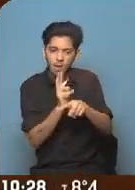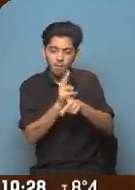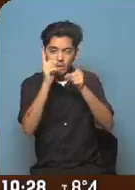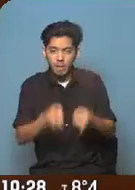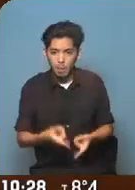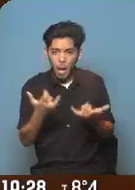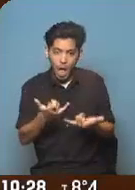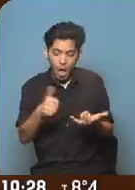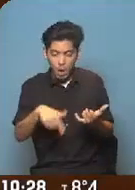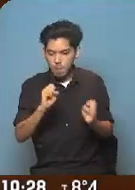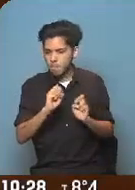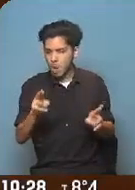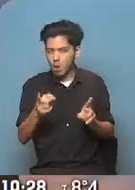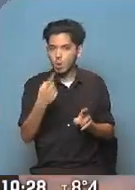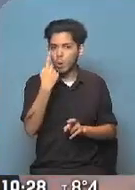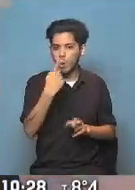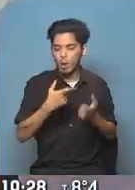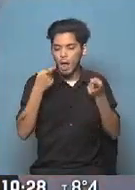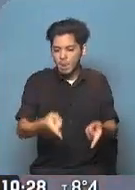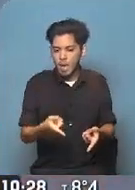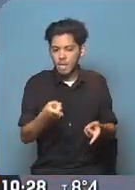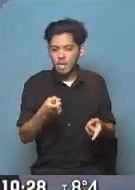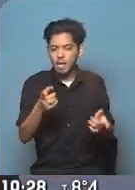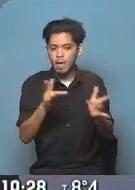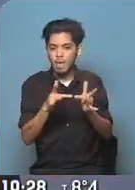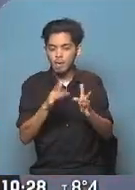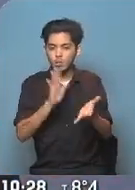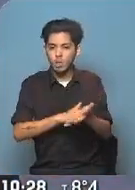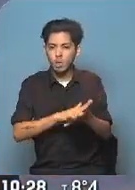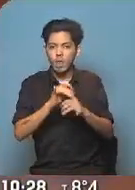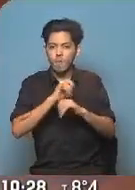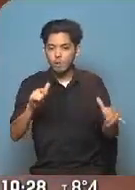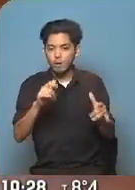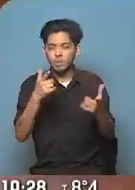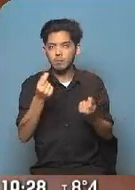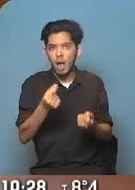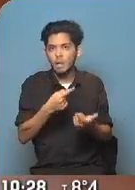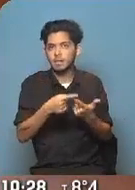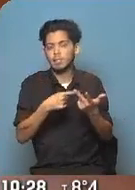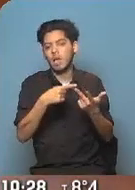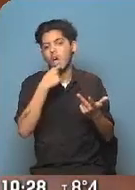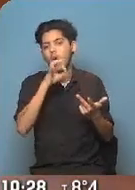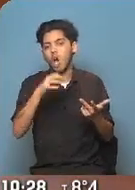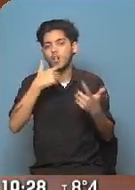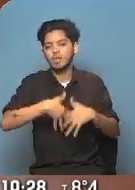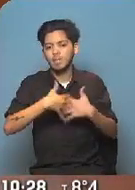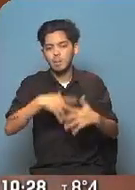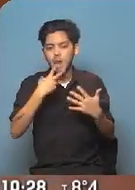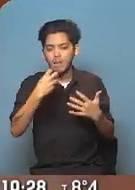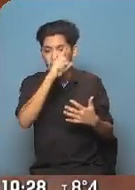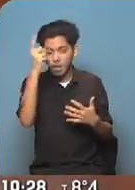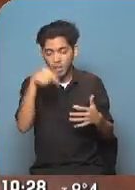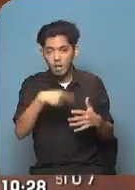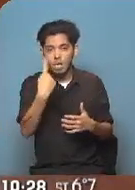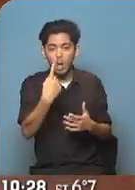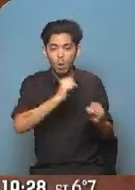digamos hoy es más letal un ataque cibernético sobre una base de datos del sistema financiero o del sistema eléctrico nacional que un